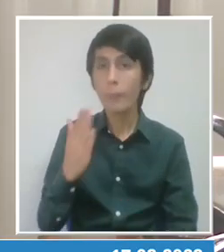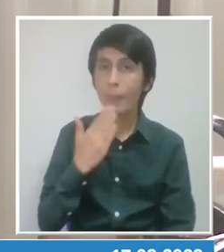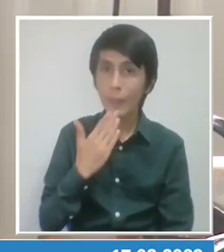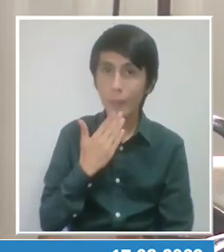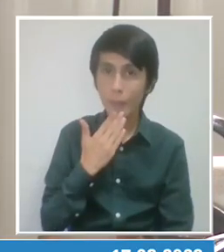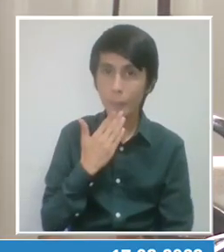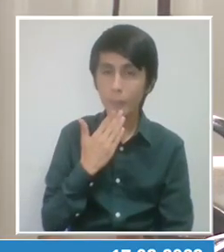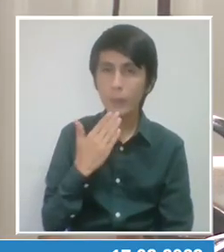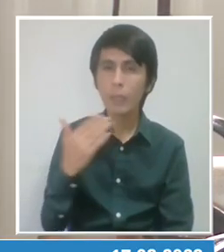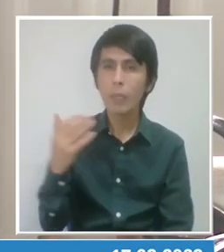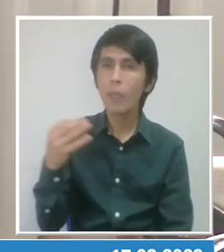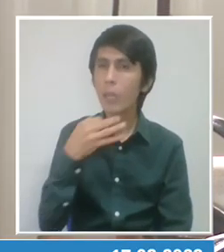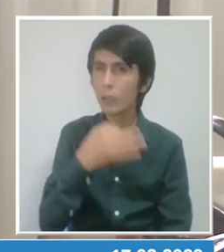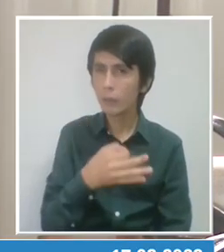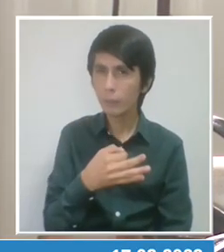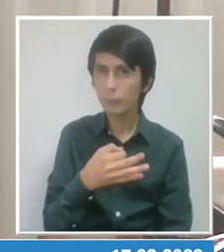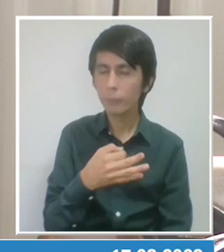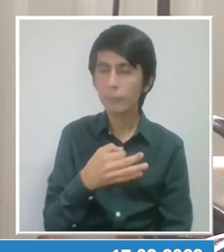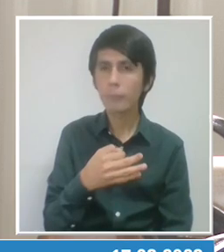habla,